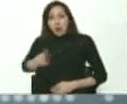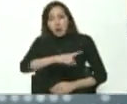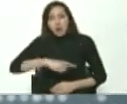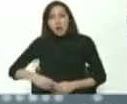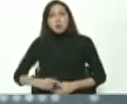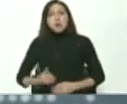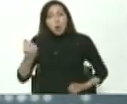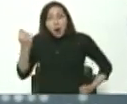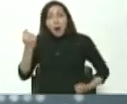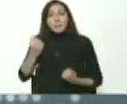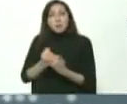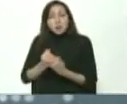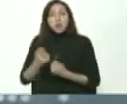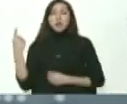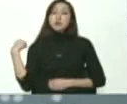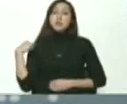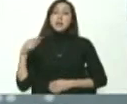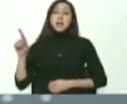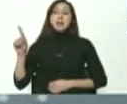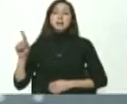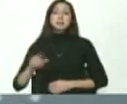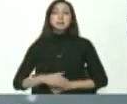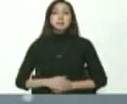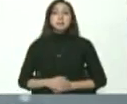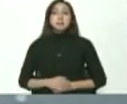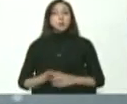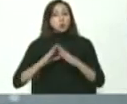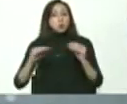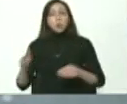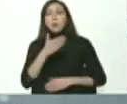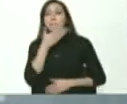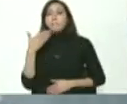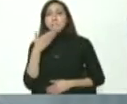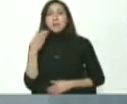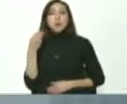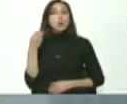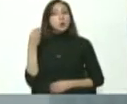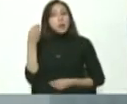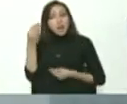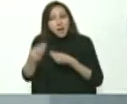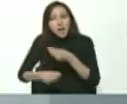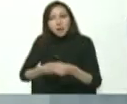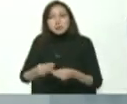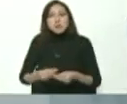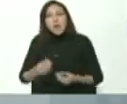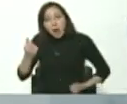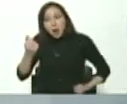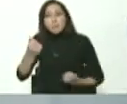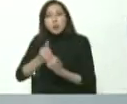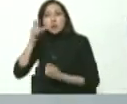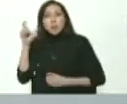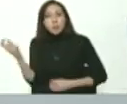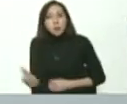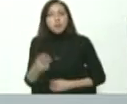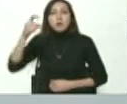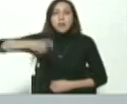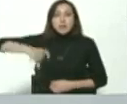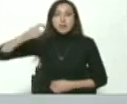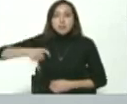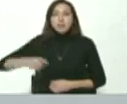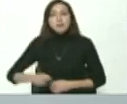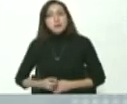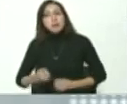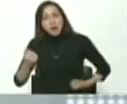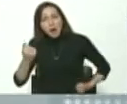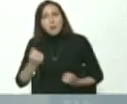apoyados, tengan la mejor disposición para apoyar al pueblo, para respaldar al pueblo,